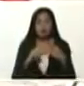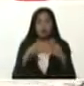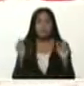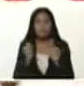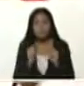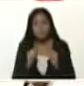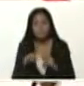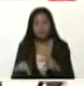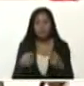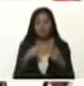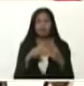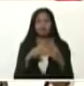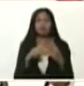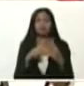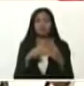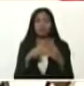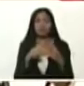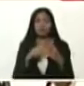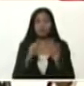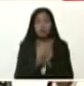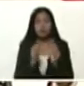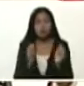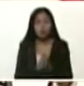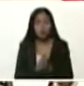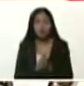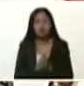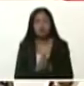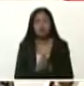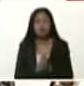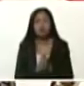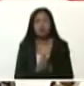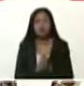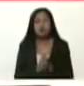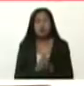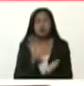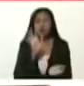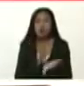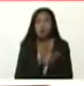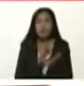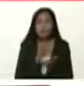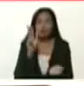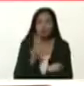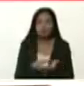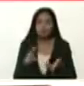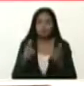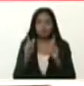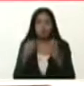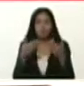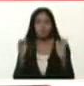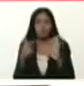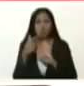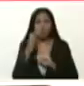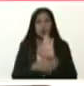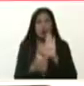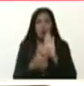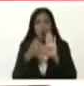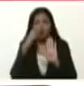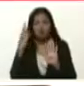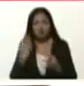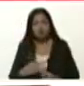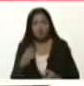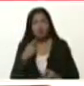Mérida, de Anzoátegui y de Nueva Esparta. Cúmplase, publíquese en Gaceta